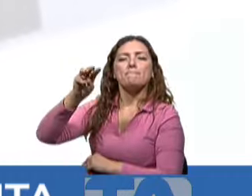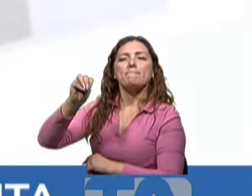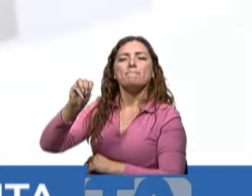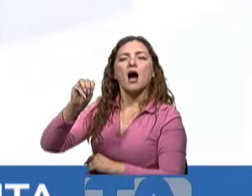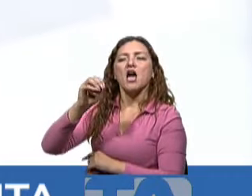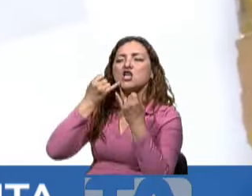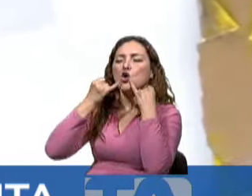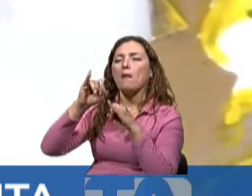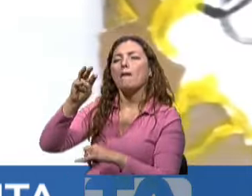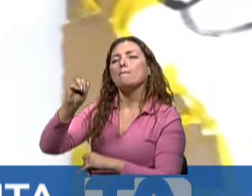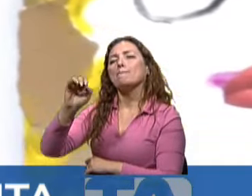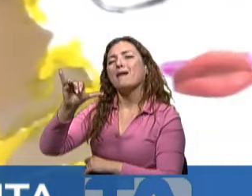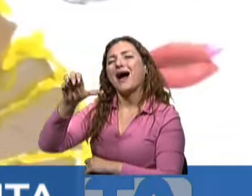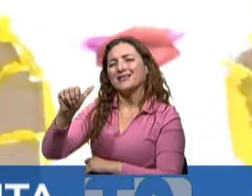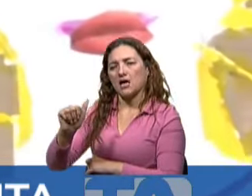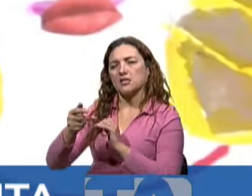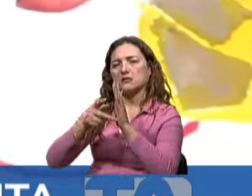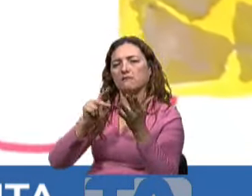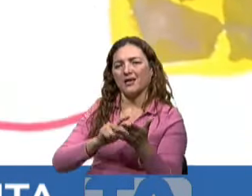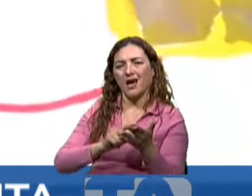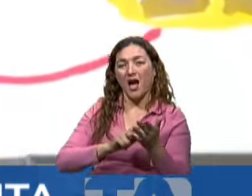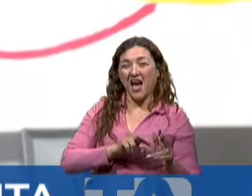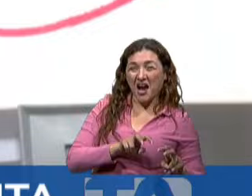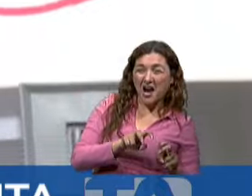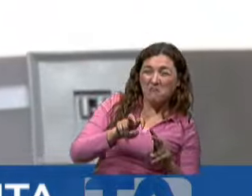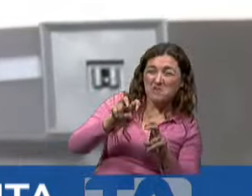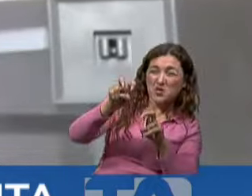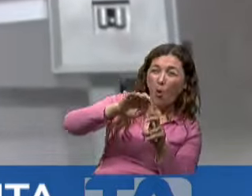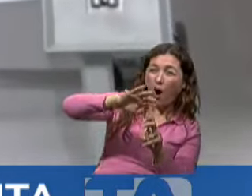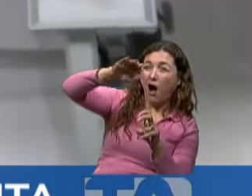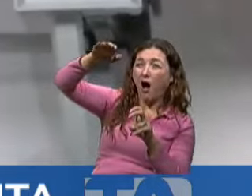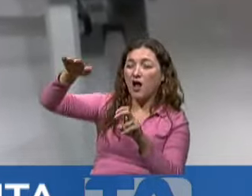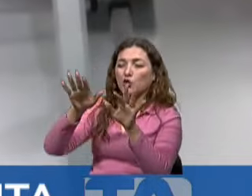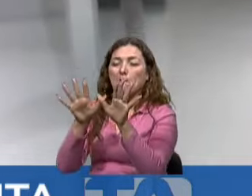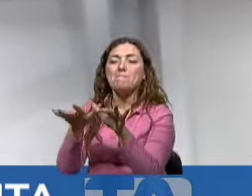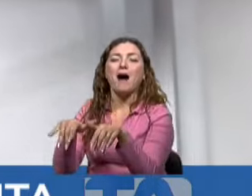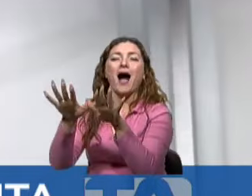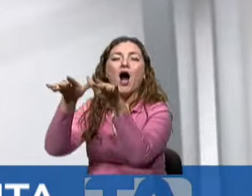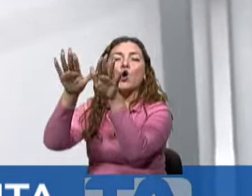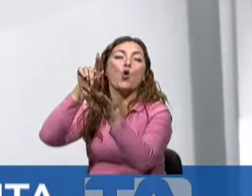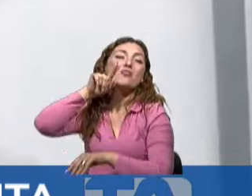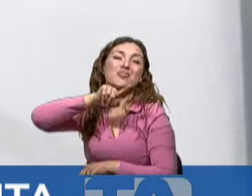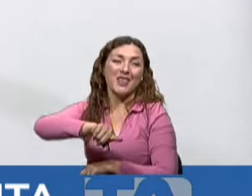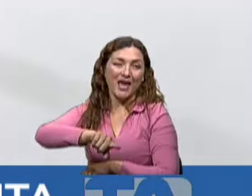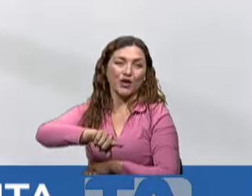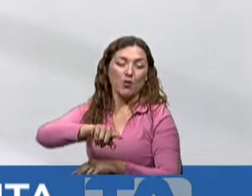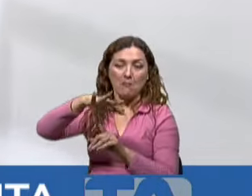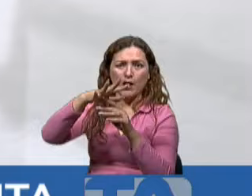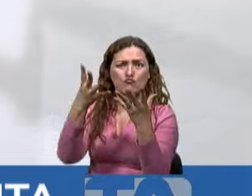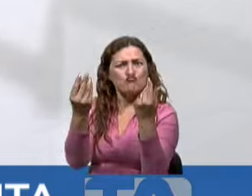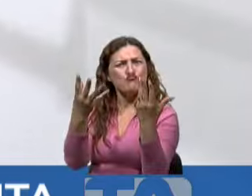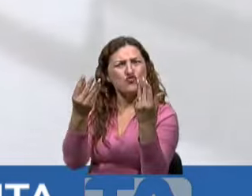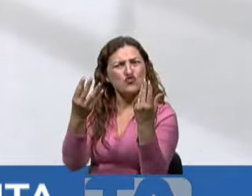significando camino alto del pájaro negro. Entonces, aquí en el parque hay muchos pajaritos negros realmente,